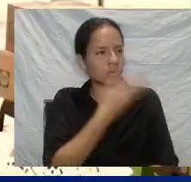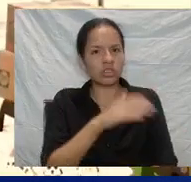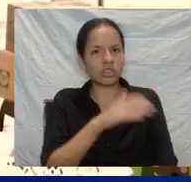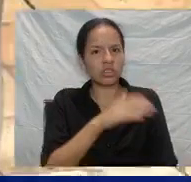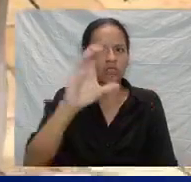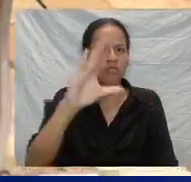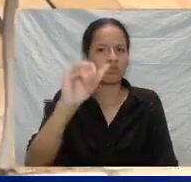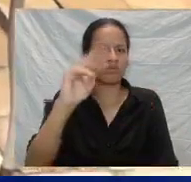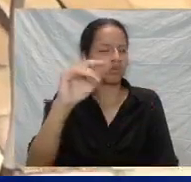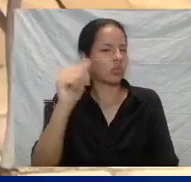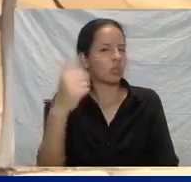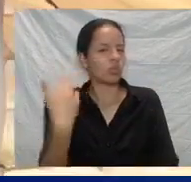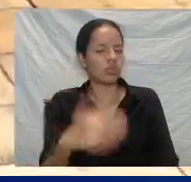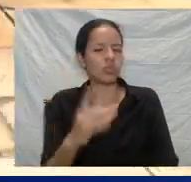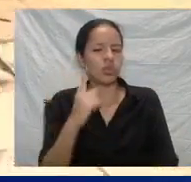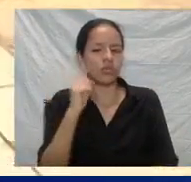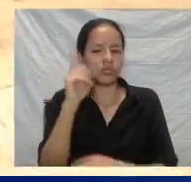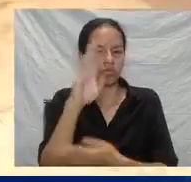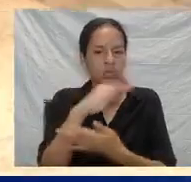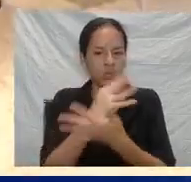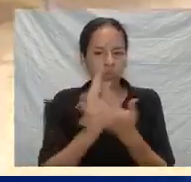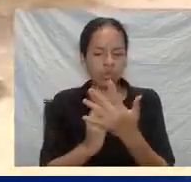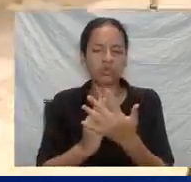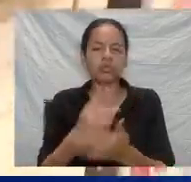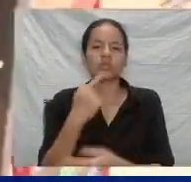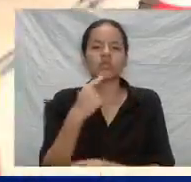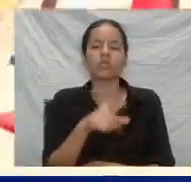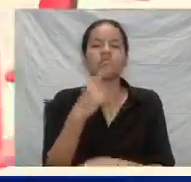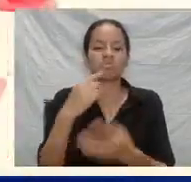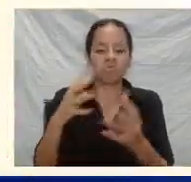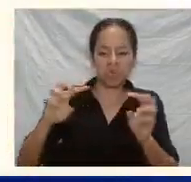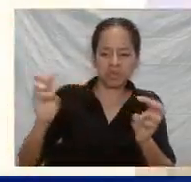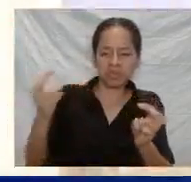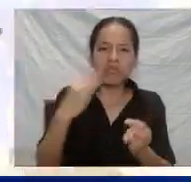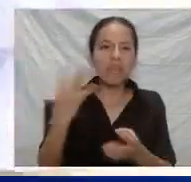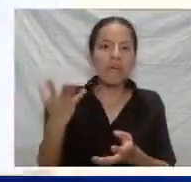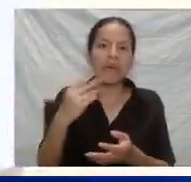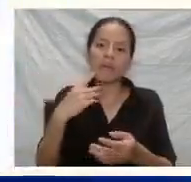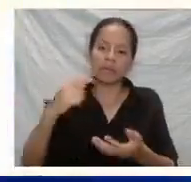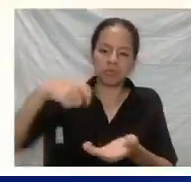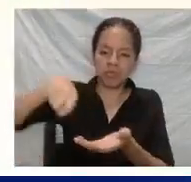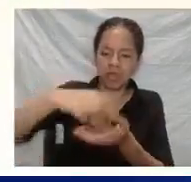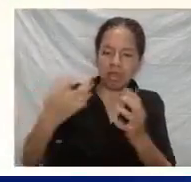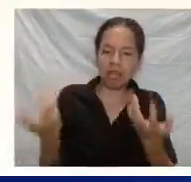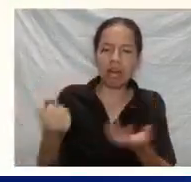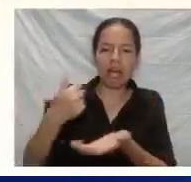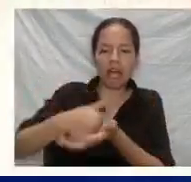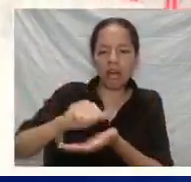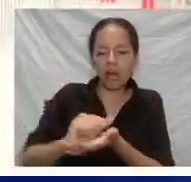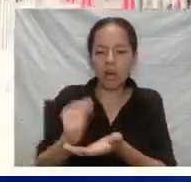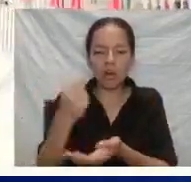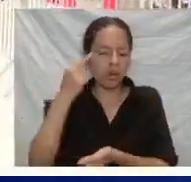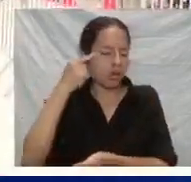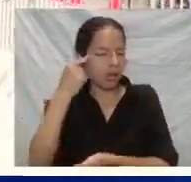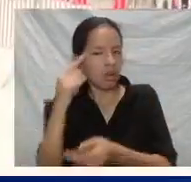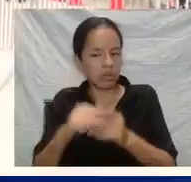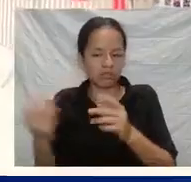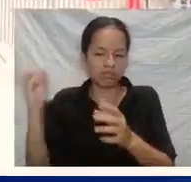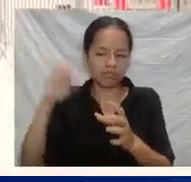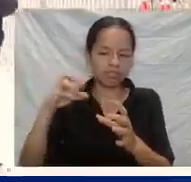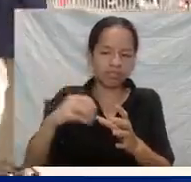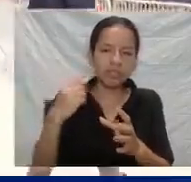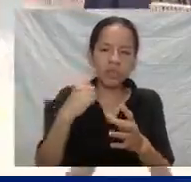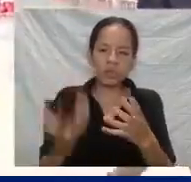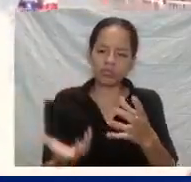quieren hacerla repente su sofá selvático los que quieran hacer su tacacho acá tienen rica asesina pero hay distinto tuvo el producto hay